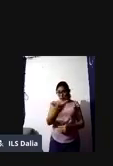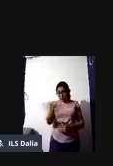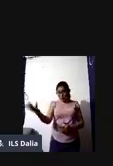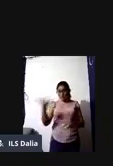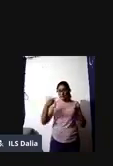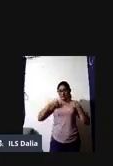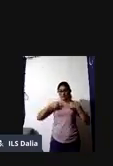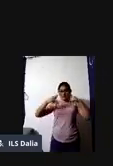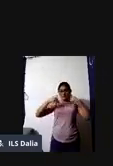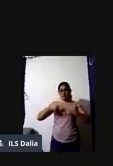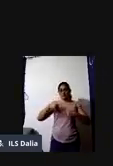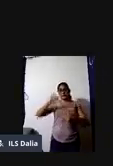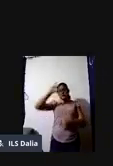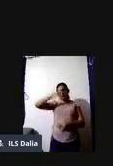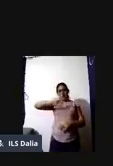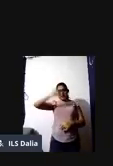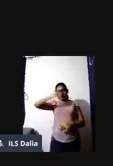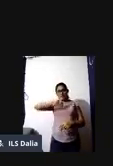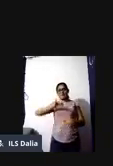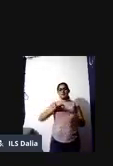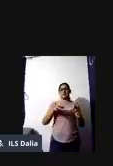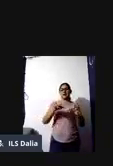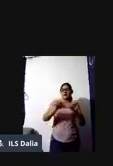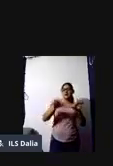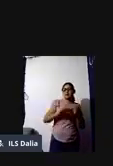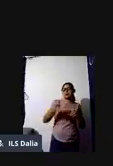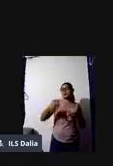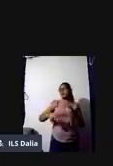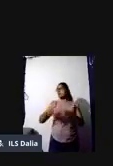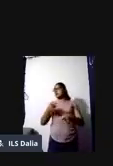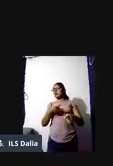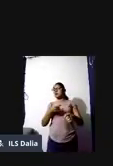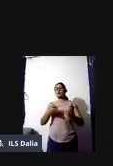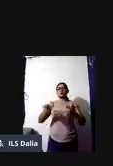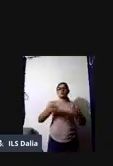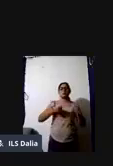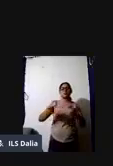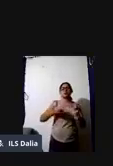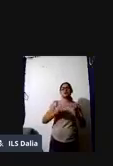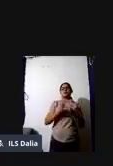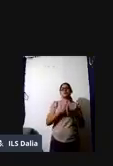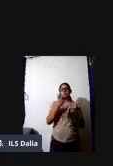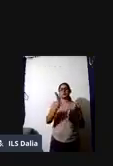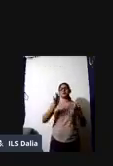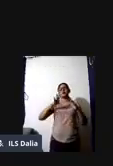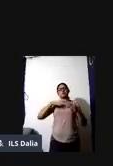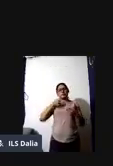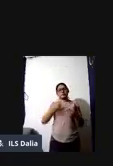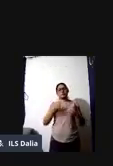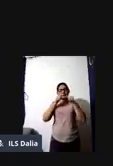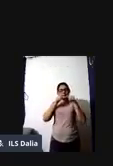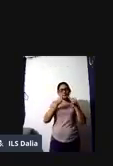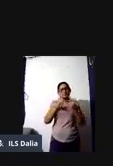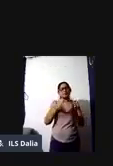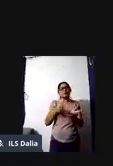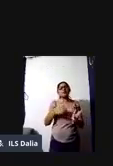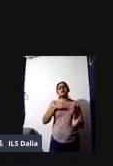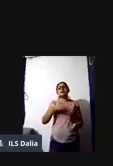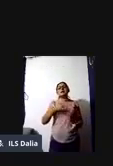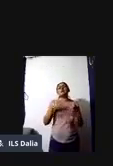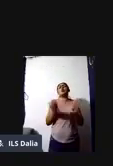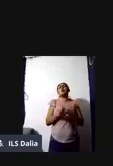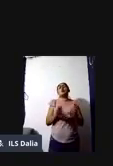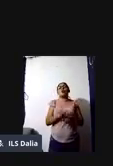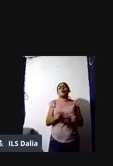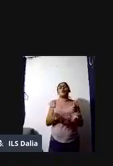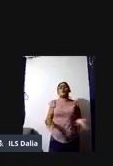eso, traten de recibir y de escuchar a sus equipos de trabajo, cómo se sienten, ¿no? Hacer de